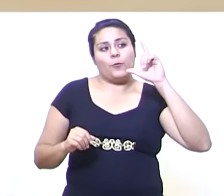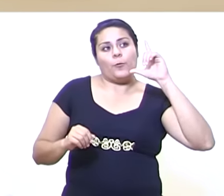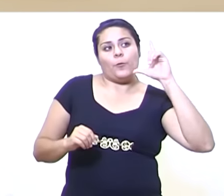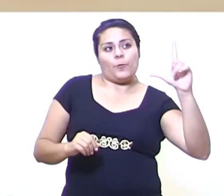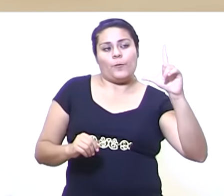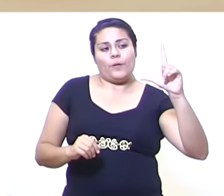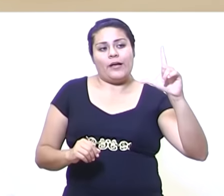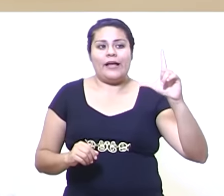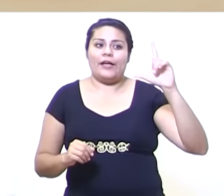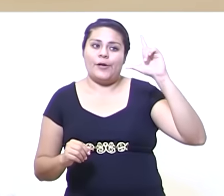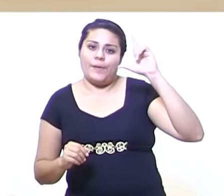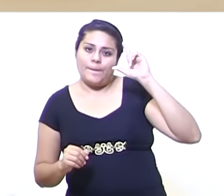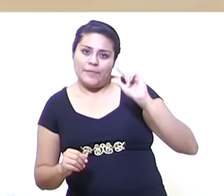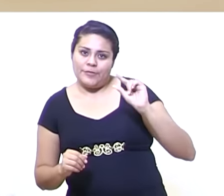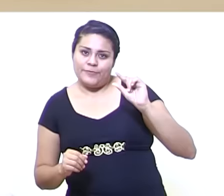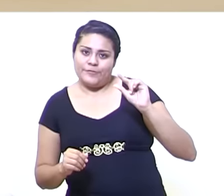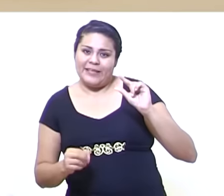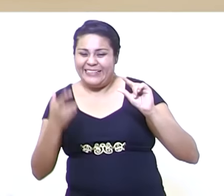nombres propios.